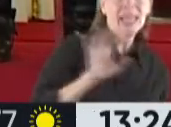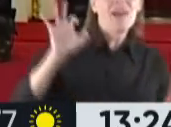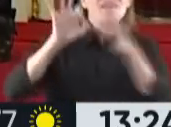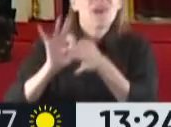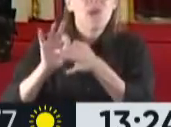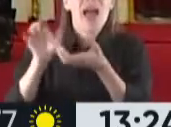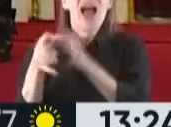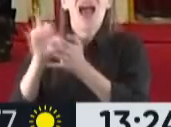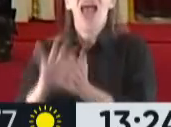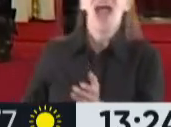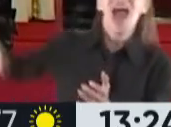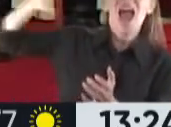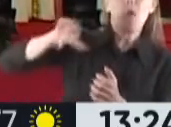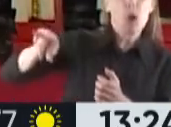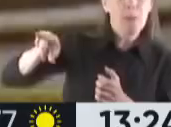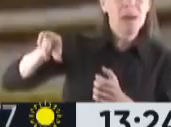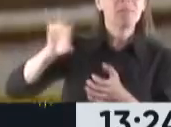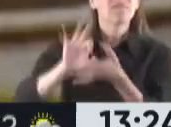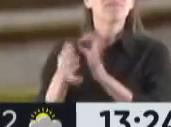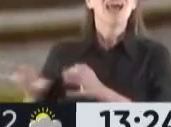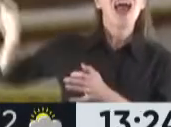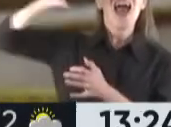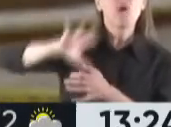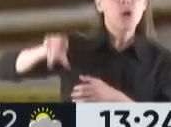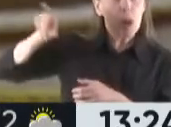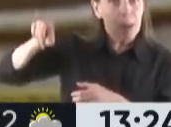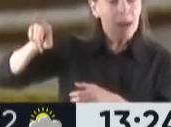Europea. La Unión Europea